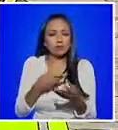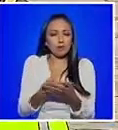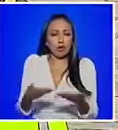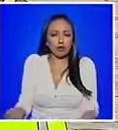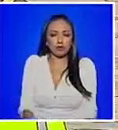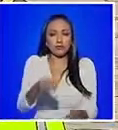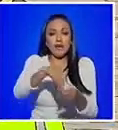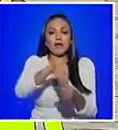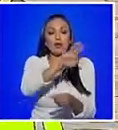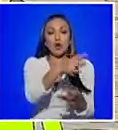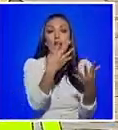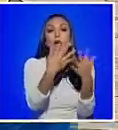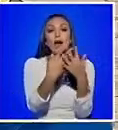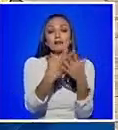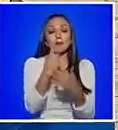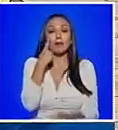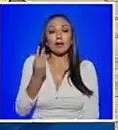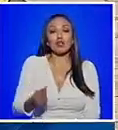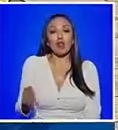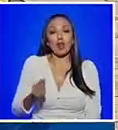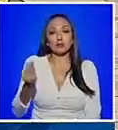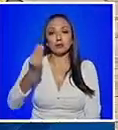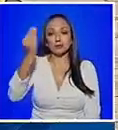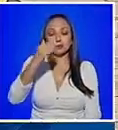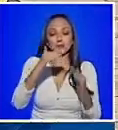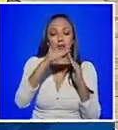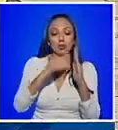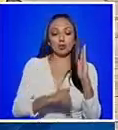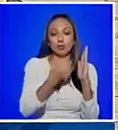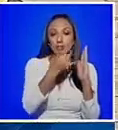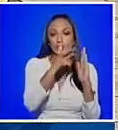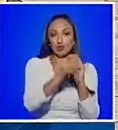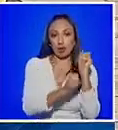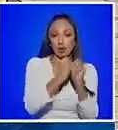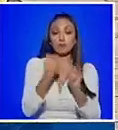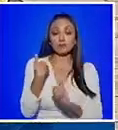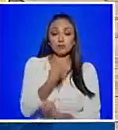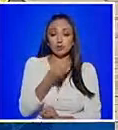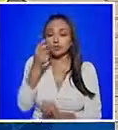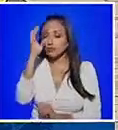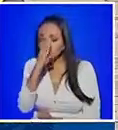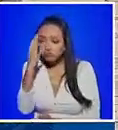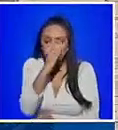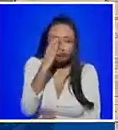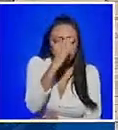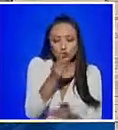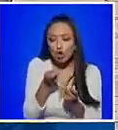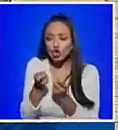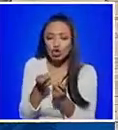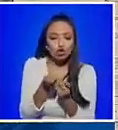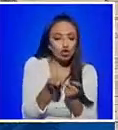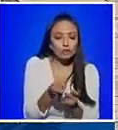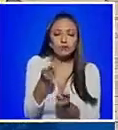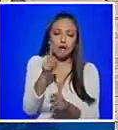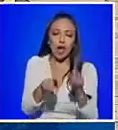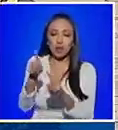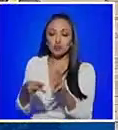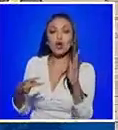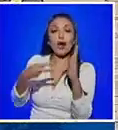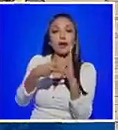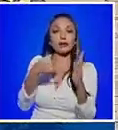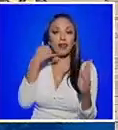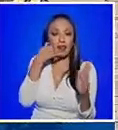un operativo en busca de este objeto. Se encontró un poco de sustancias estupefacientes, cargadores de